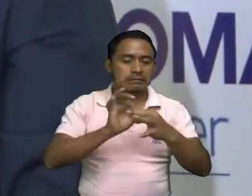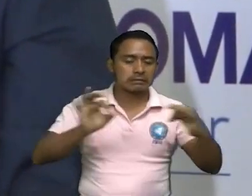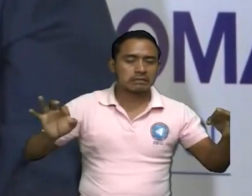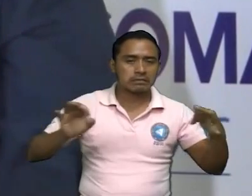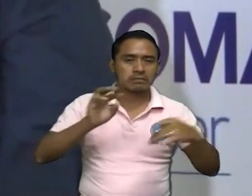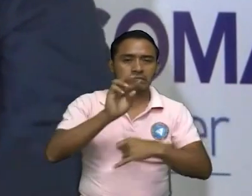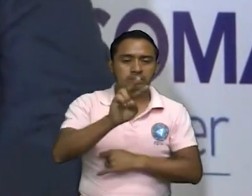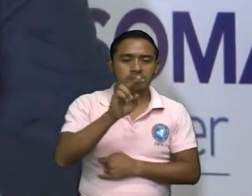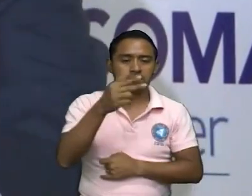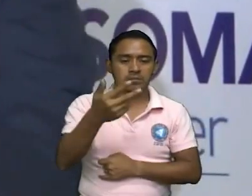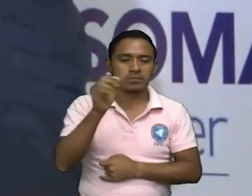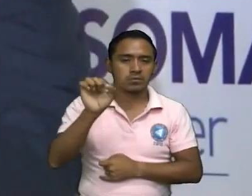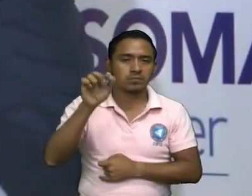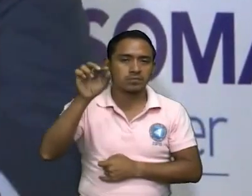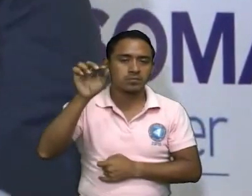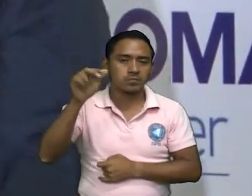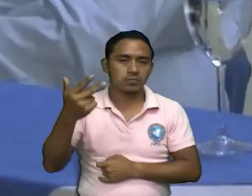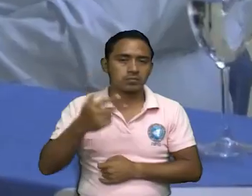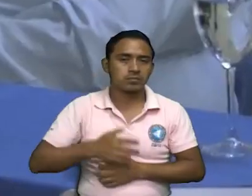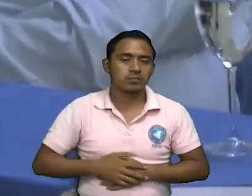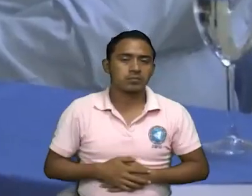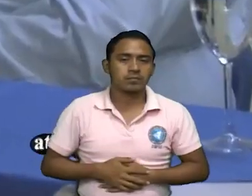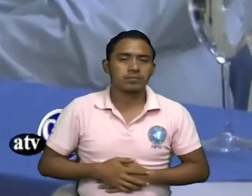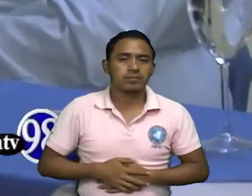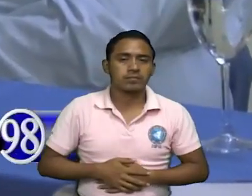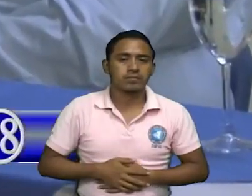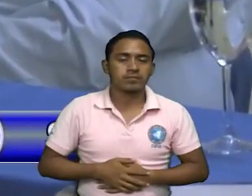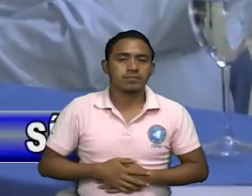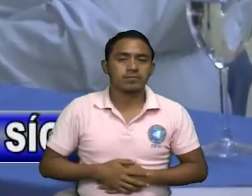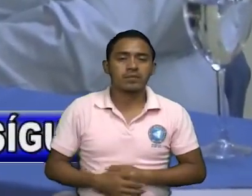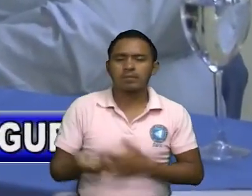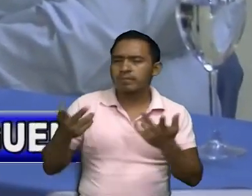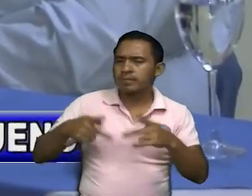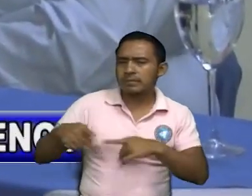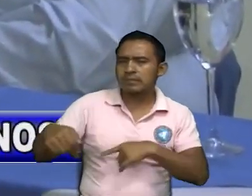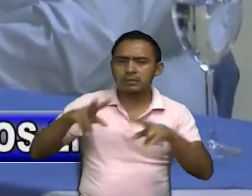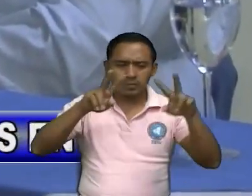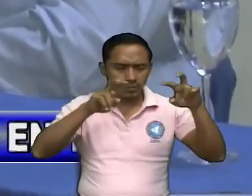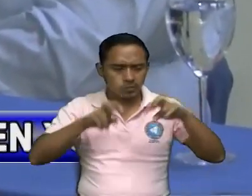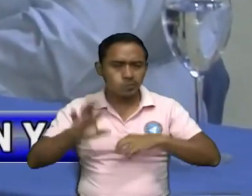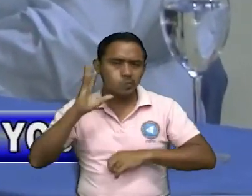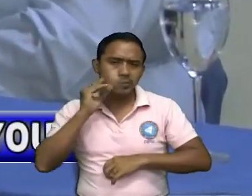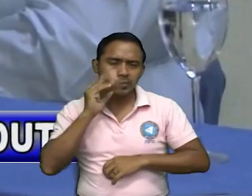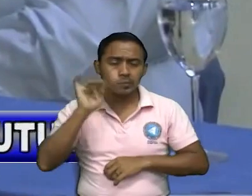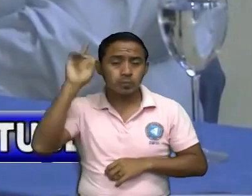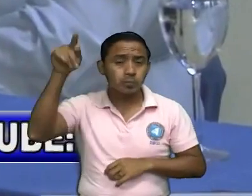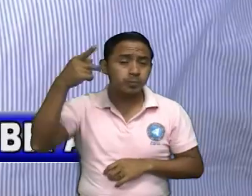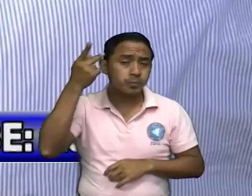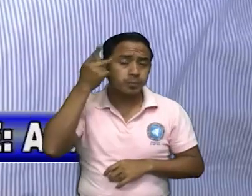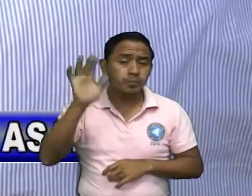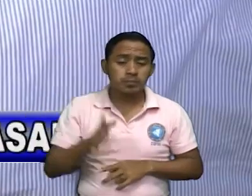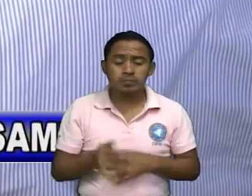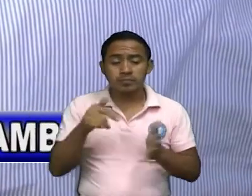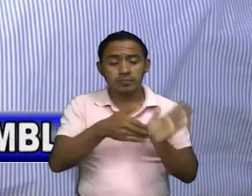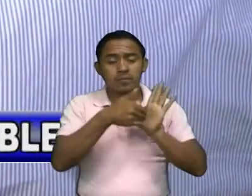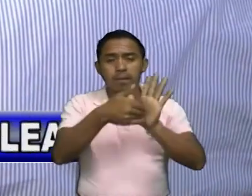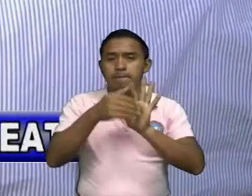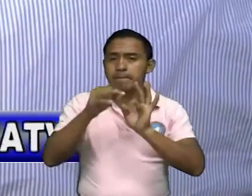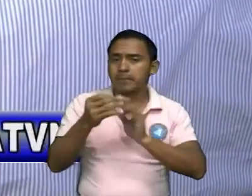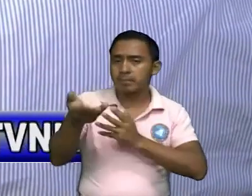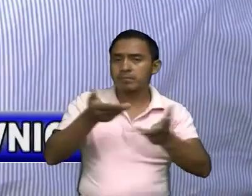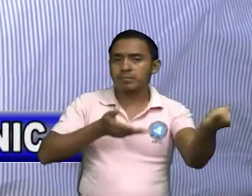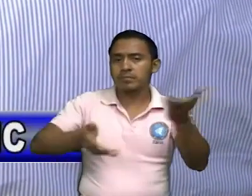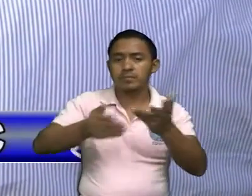ninguno 28.8. Para analistas y comentaristas políticos, la encuesta refleja la confianza que